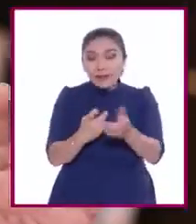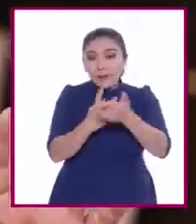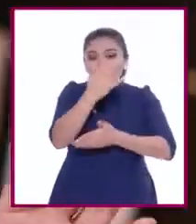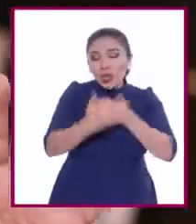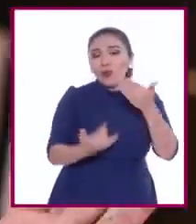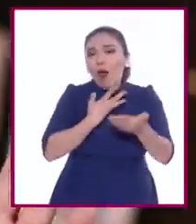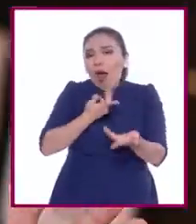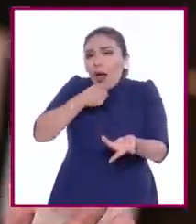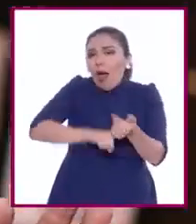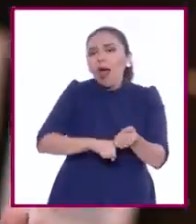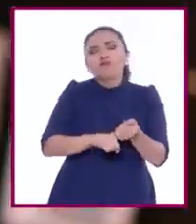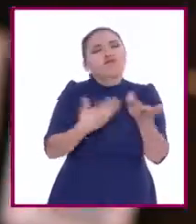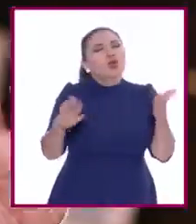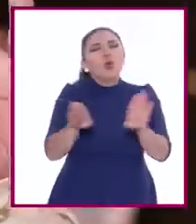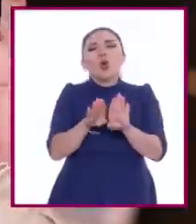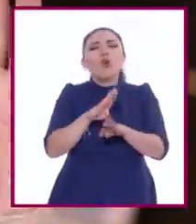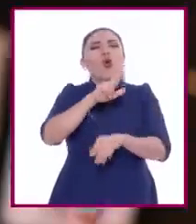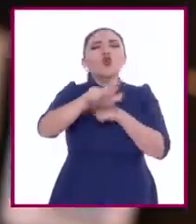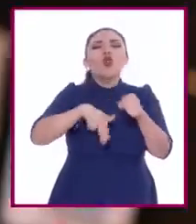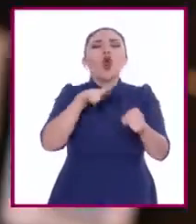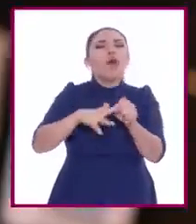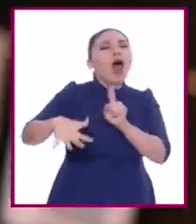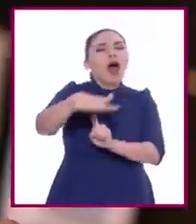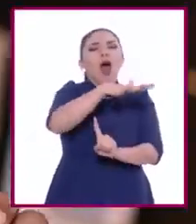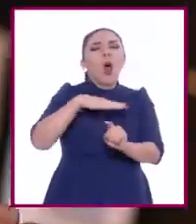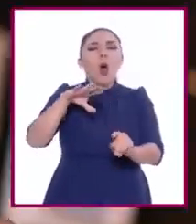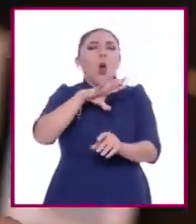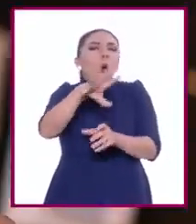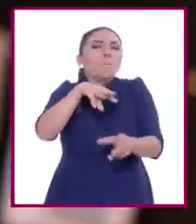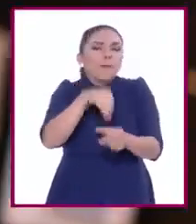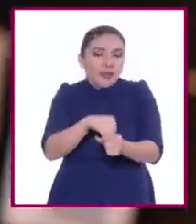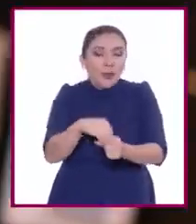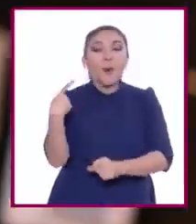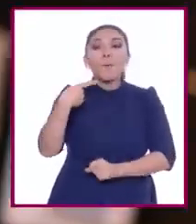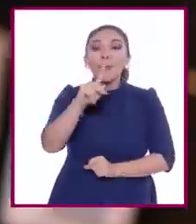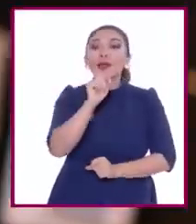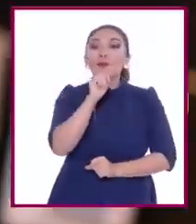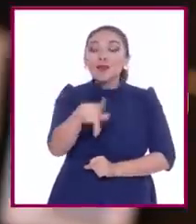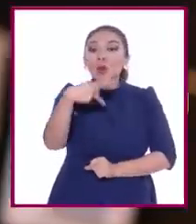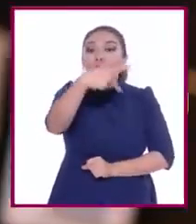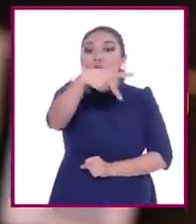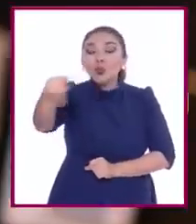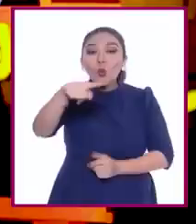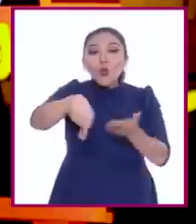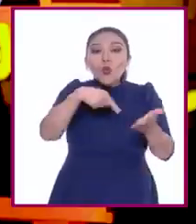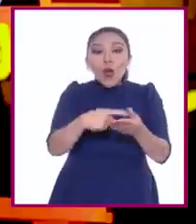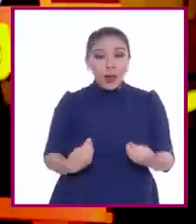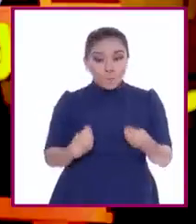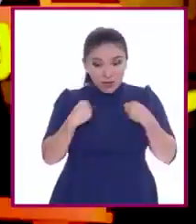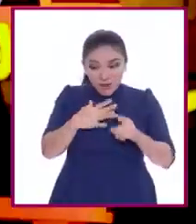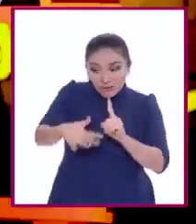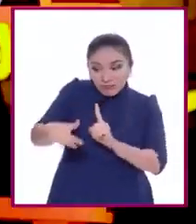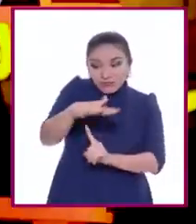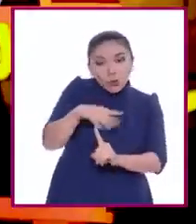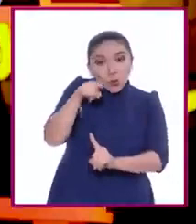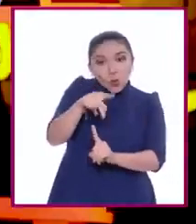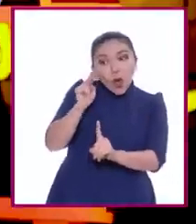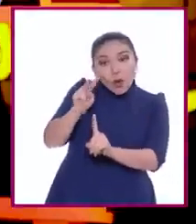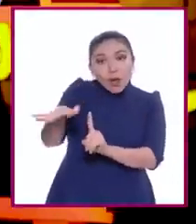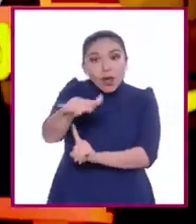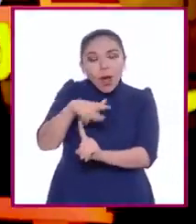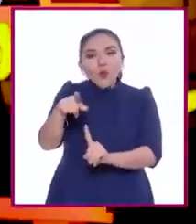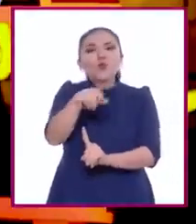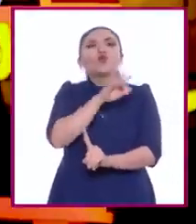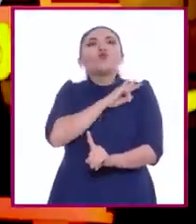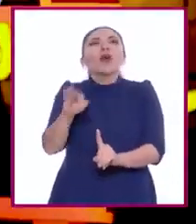el proyecto plantea cosas de manera general, pero la idea es que también dentro del entorno donde están ustedes